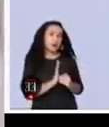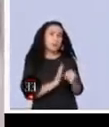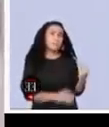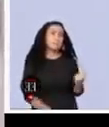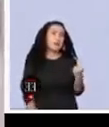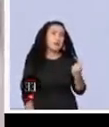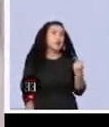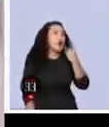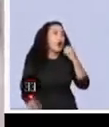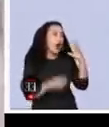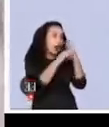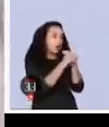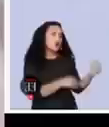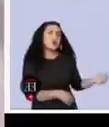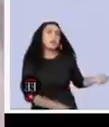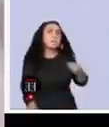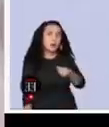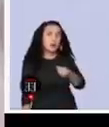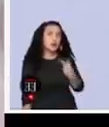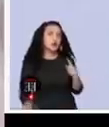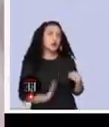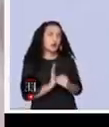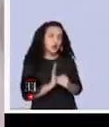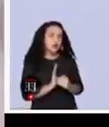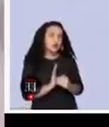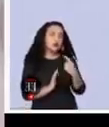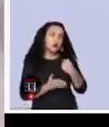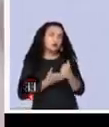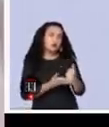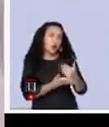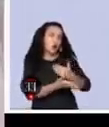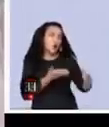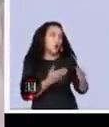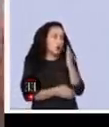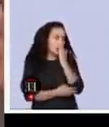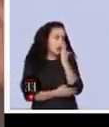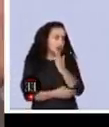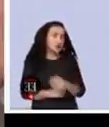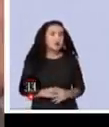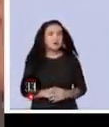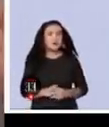anoche para ayudarte comprar el gas